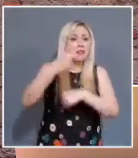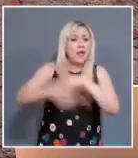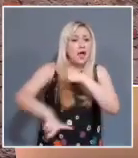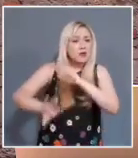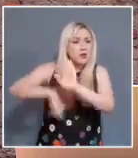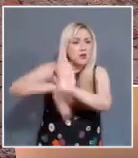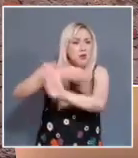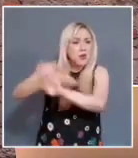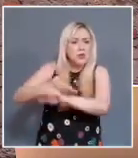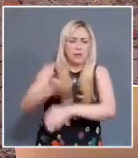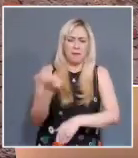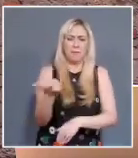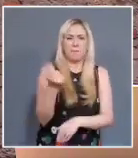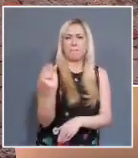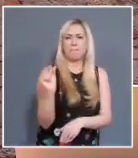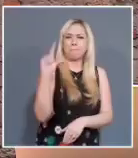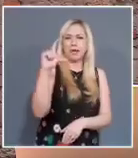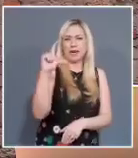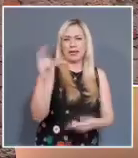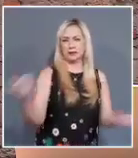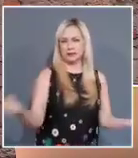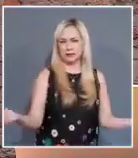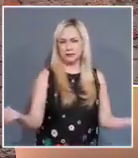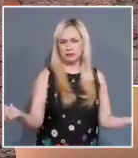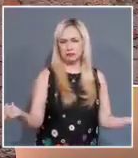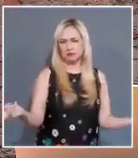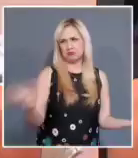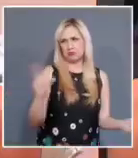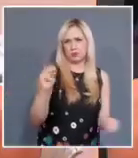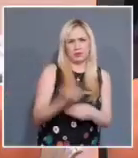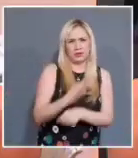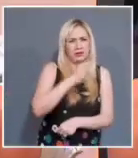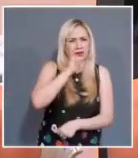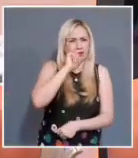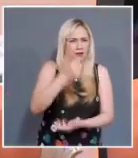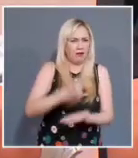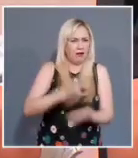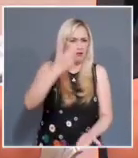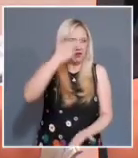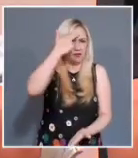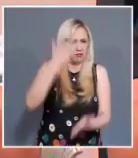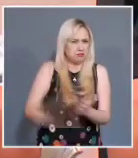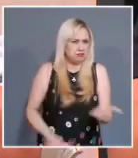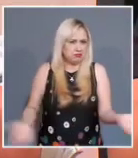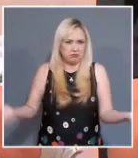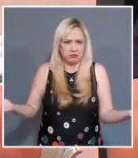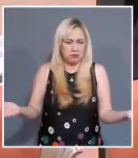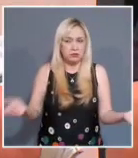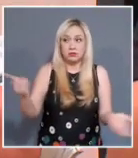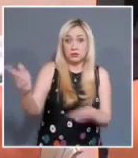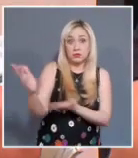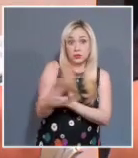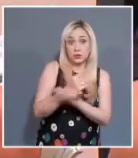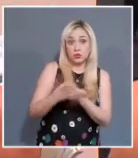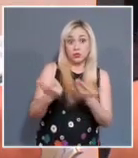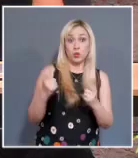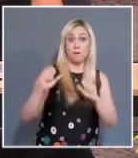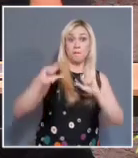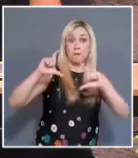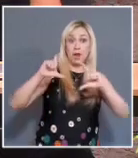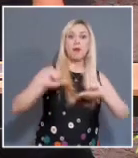es que no les vulneren nada su capacidad adquisitiva ni sus derechos. Que pague más quien más gana y que reciba más quien menos